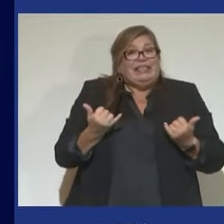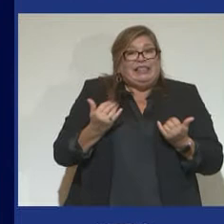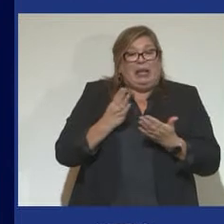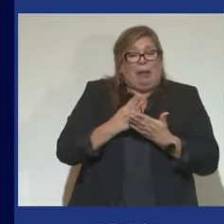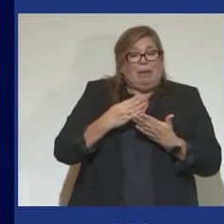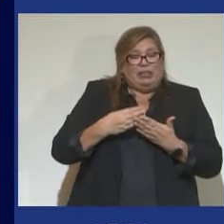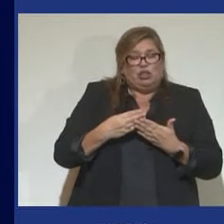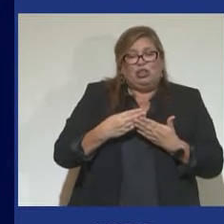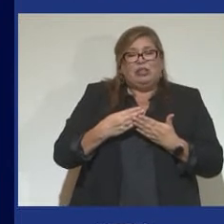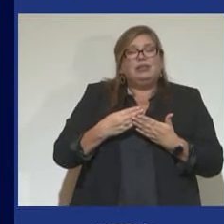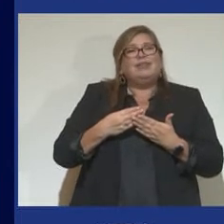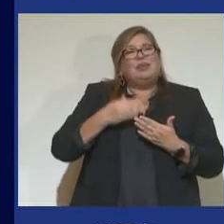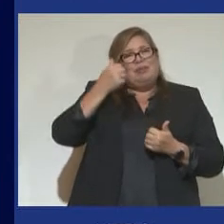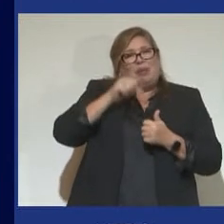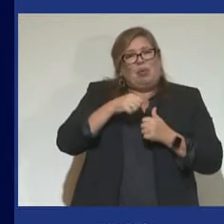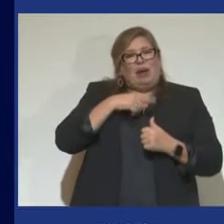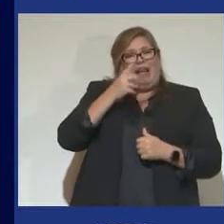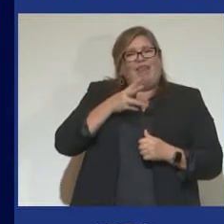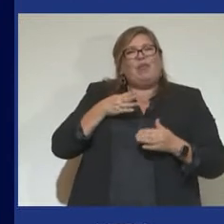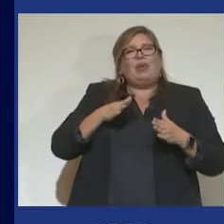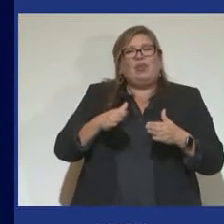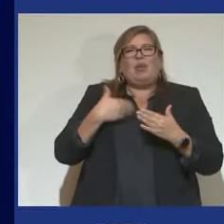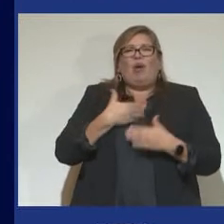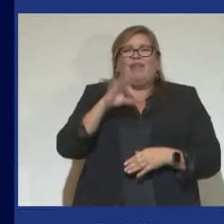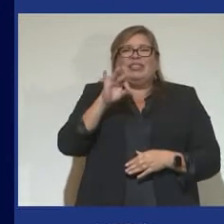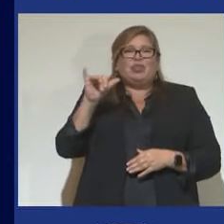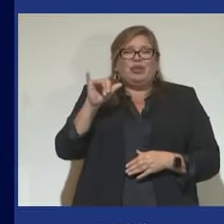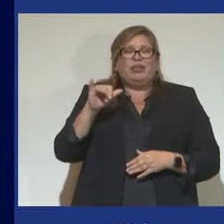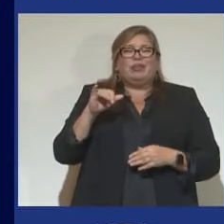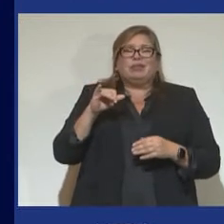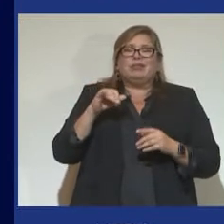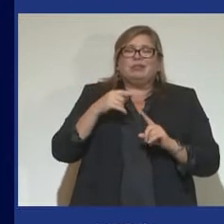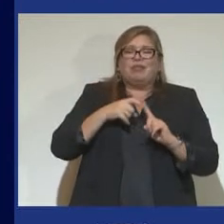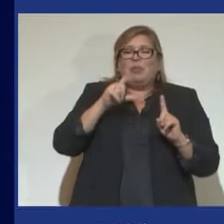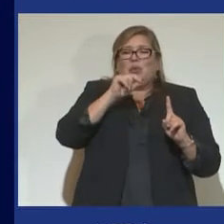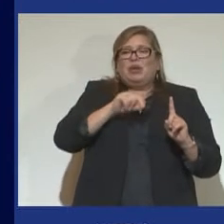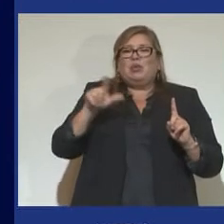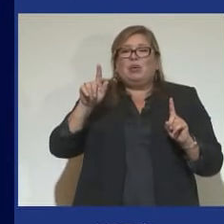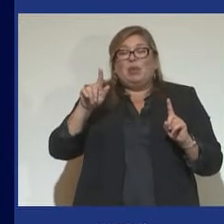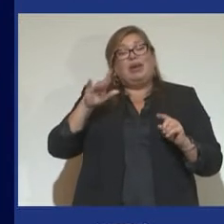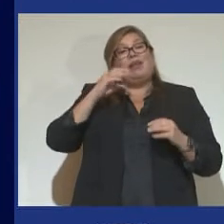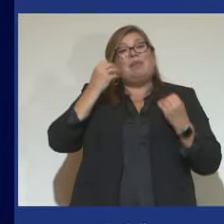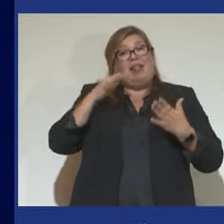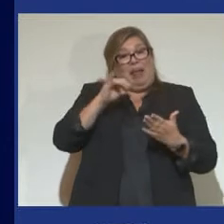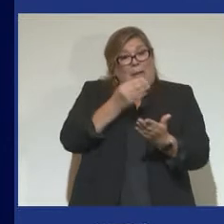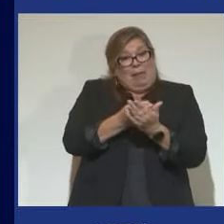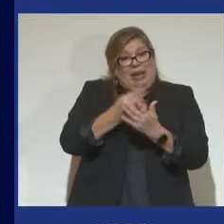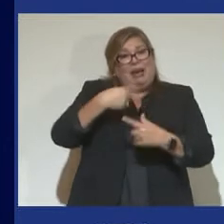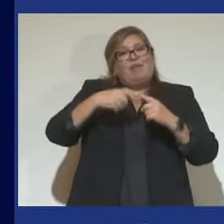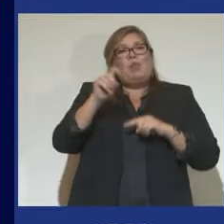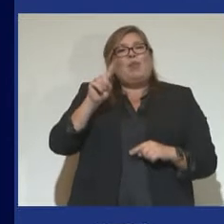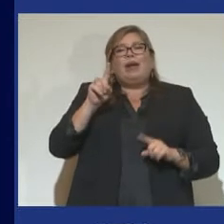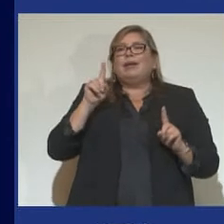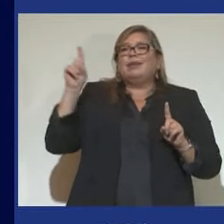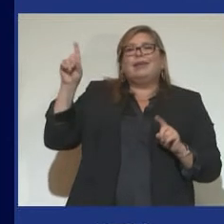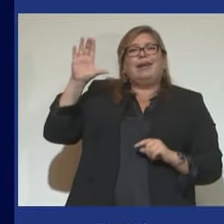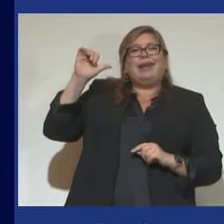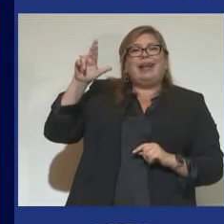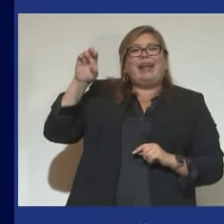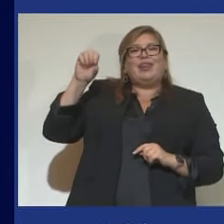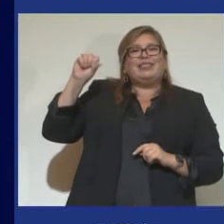que hay dinero en el presupuesto estamos a mitad del año fiscal parte de ese dinero vino del plan original de la ley